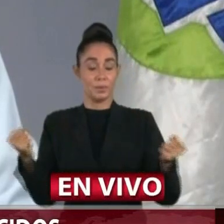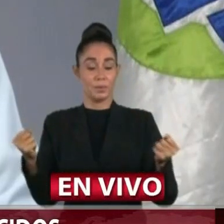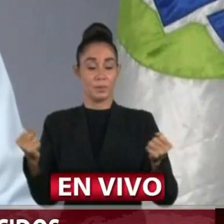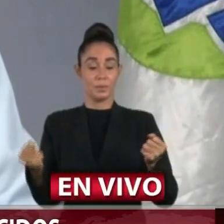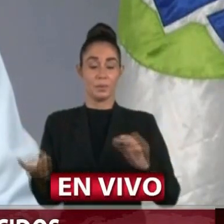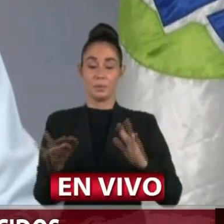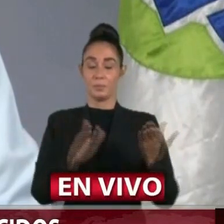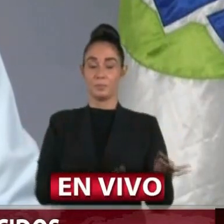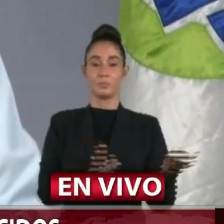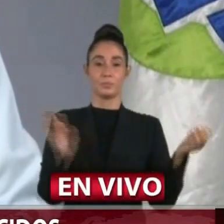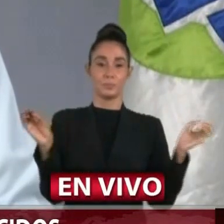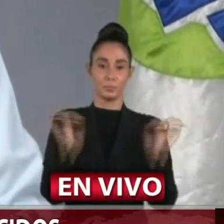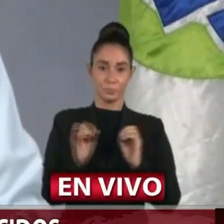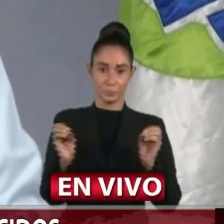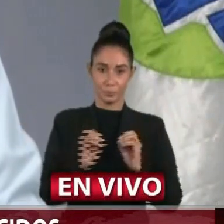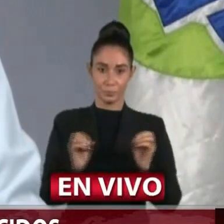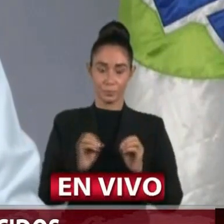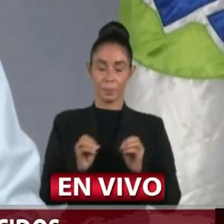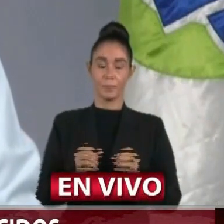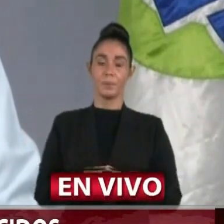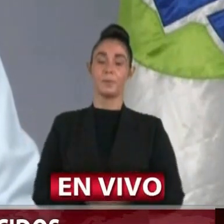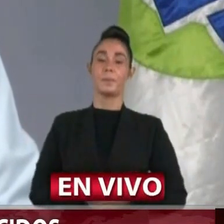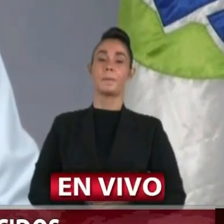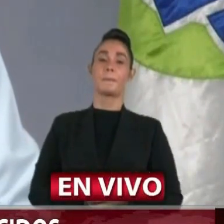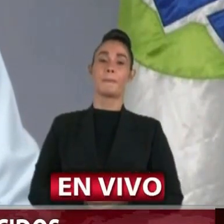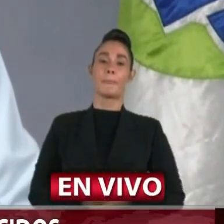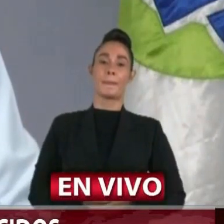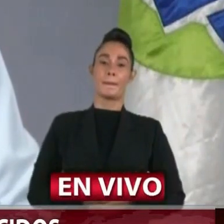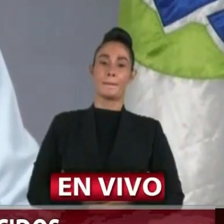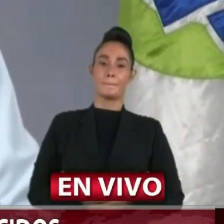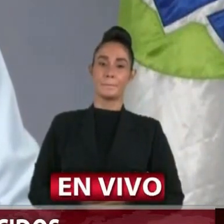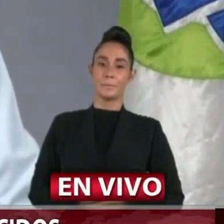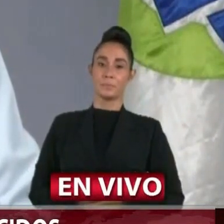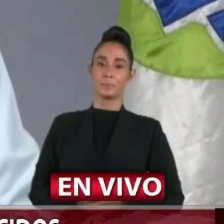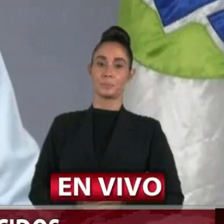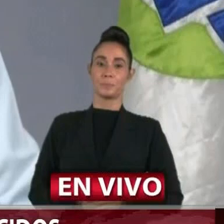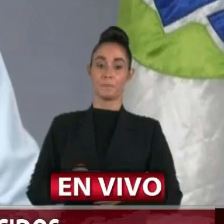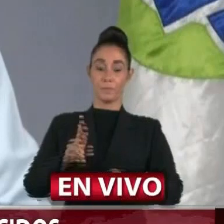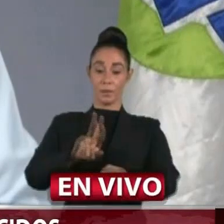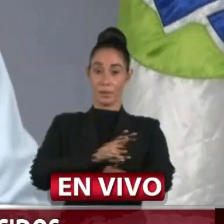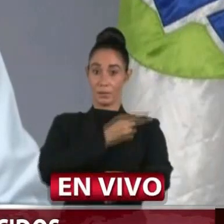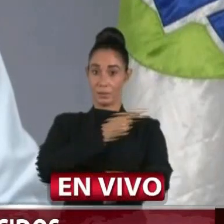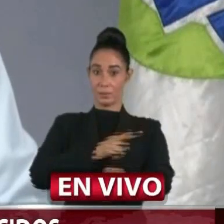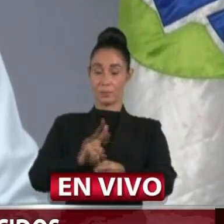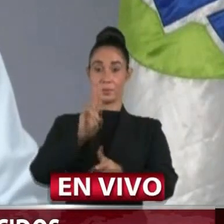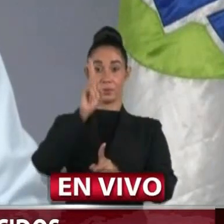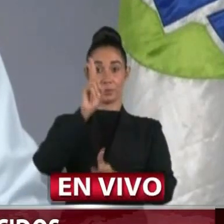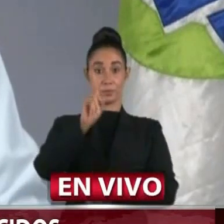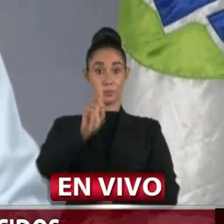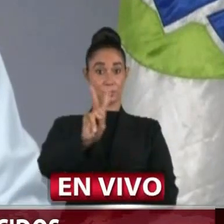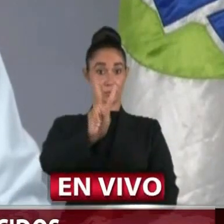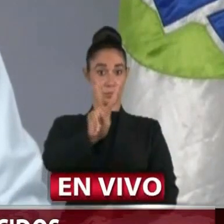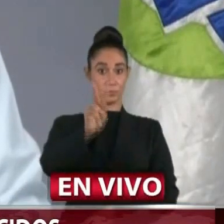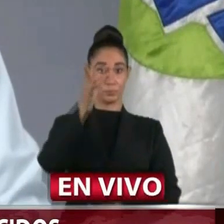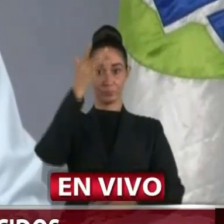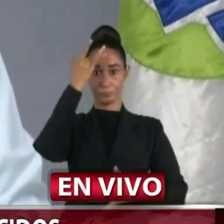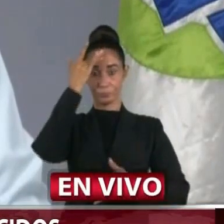0 casos nuevos de fallecimiento. La Romana, 2 casos